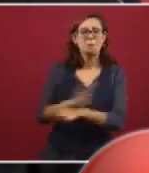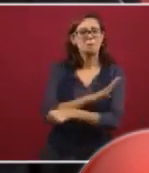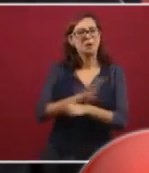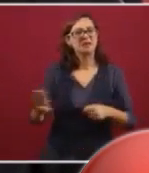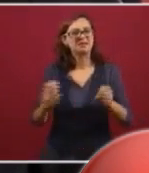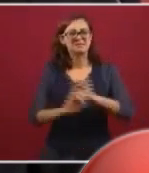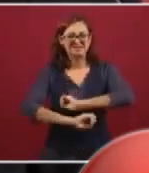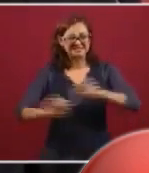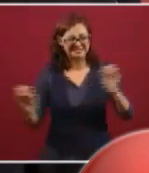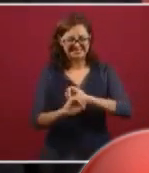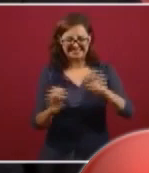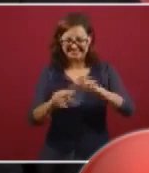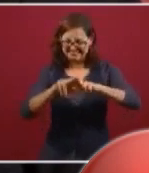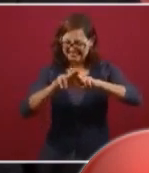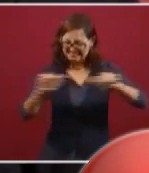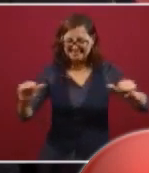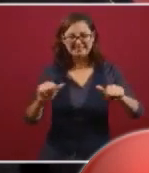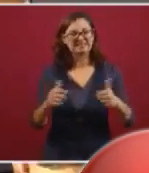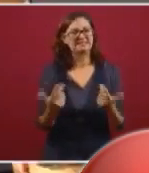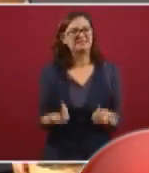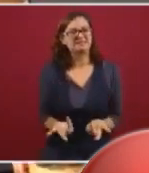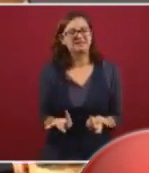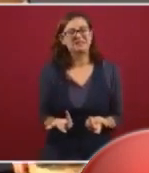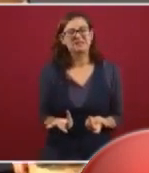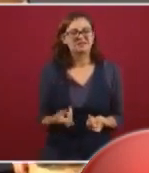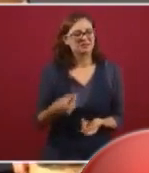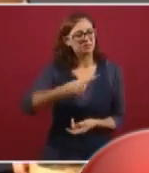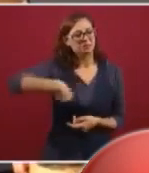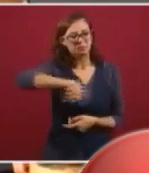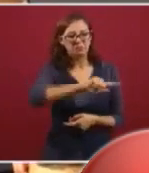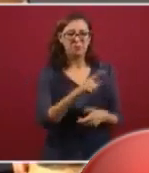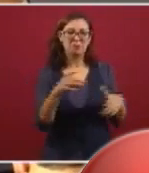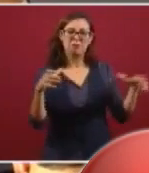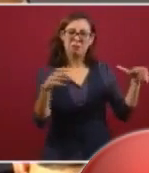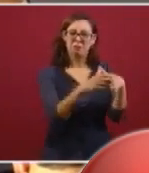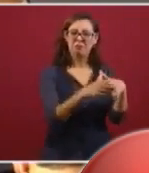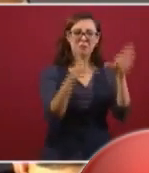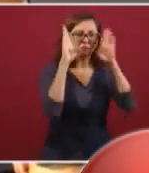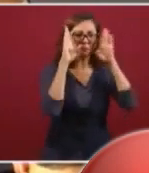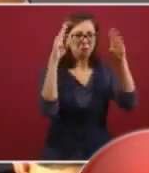todo por el conservadurismo,